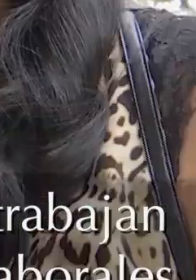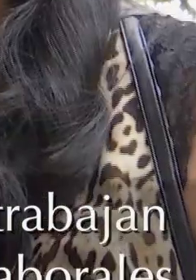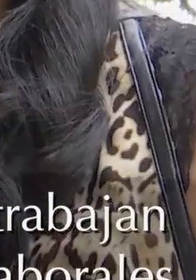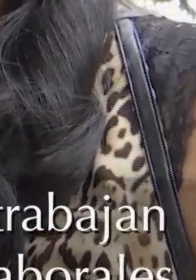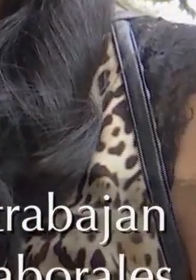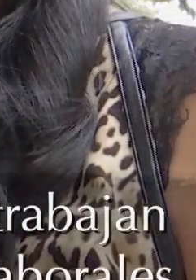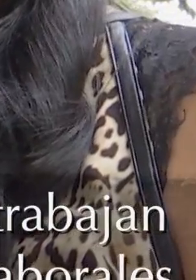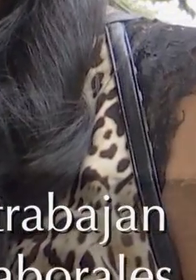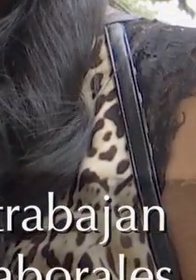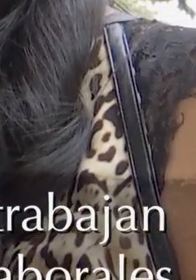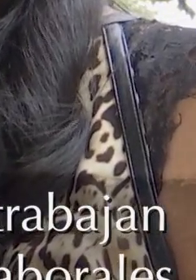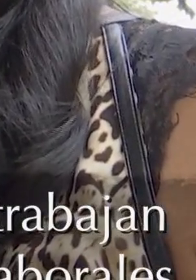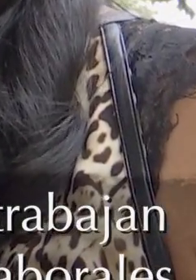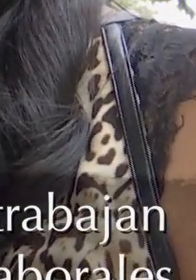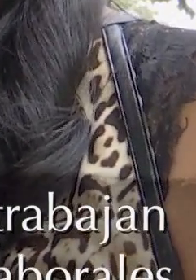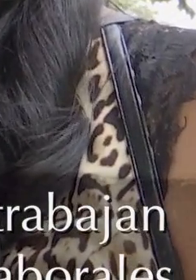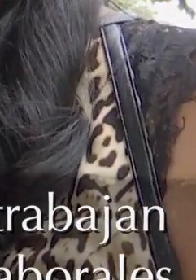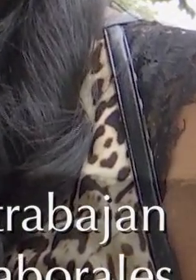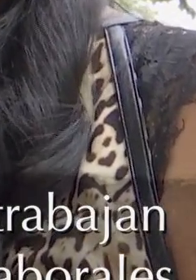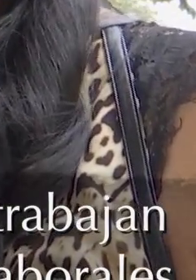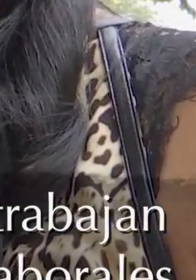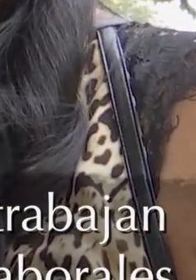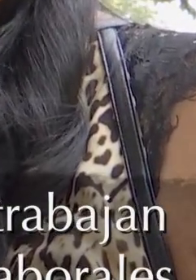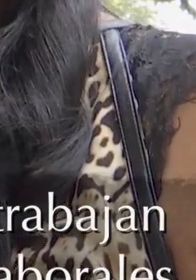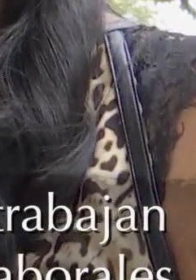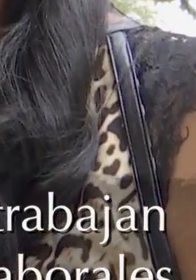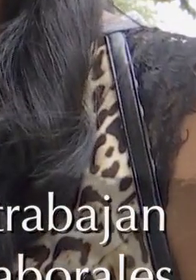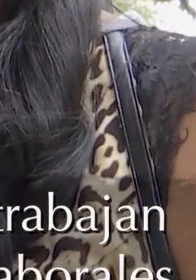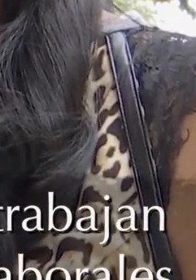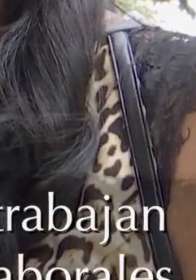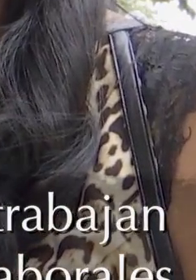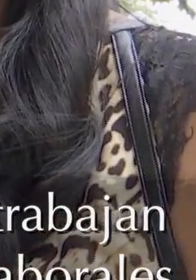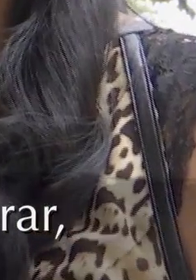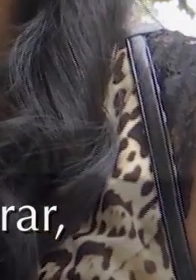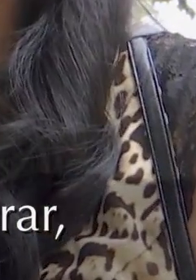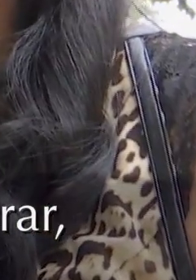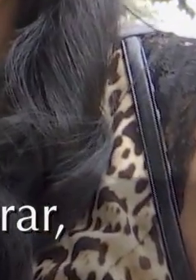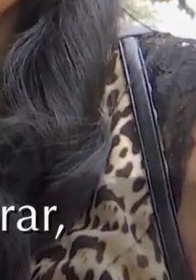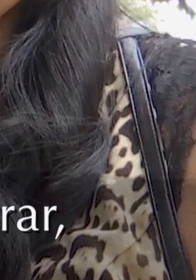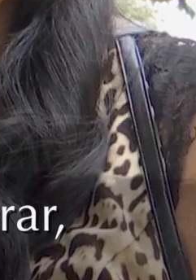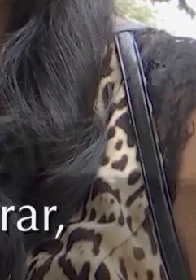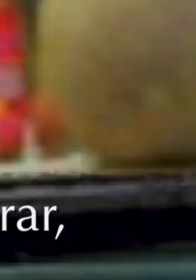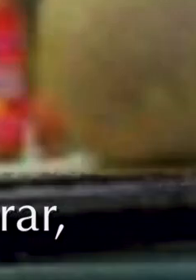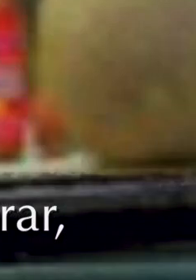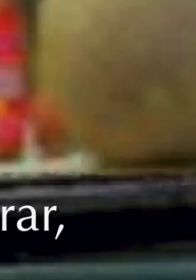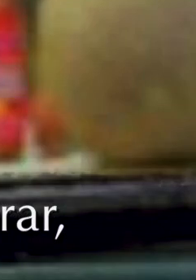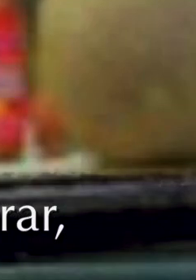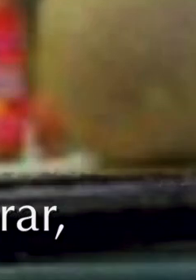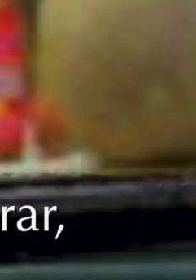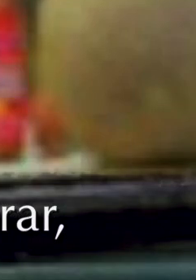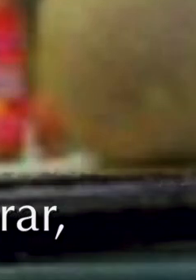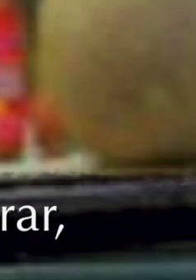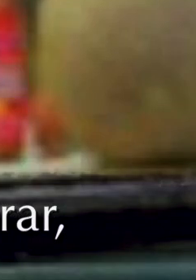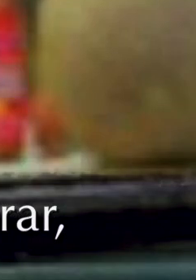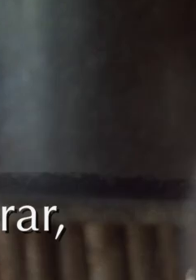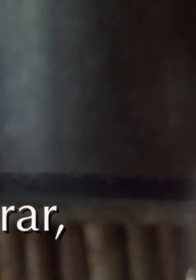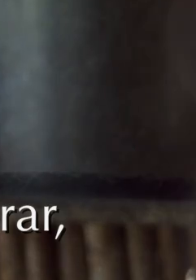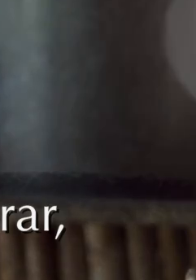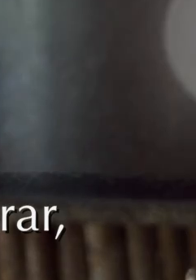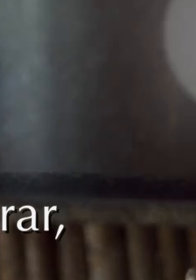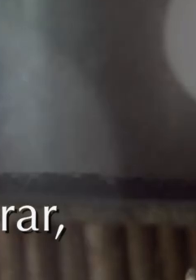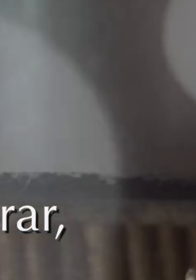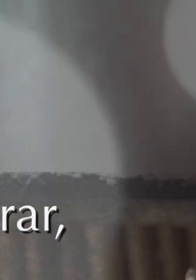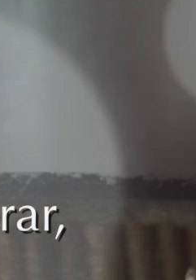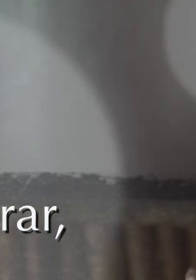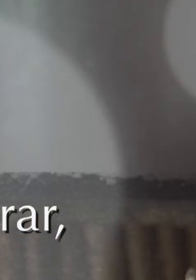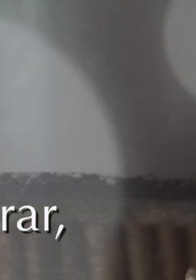monoparental. Muchos de ellos trabajan en un aislamiento casi absoluto en jornadas laborales de hasta 15 horas, a menudo sin remunerar, ya